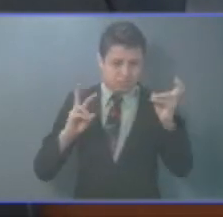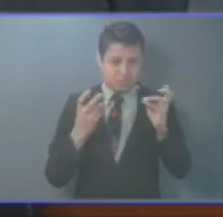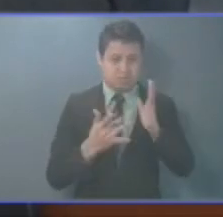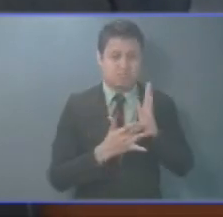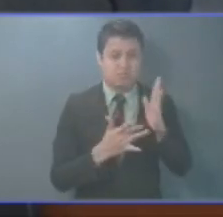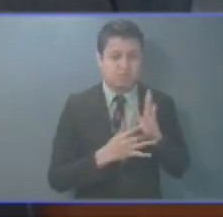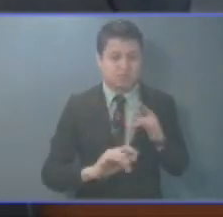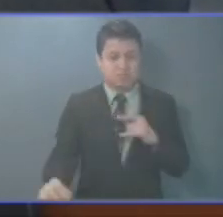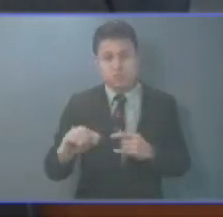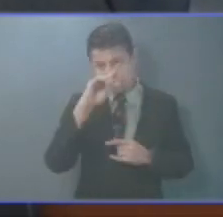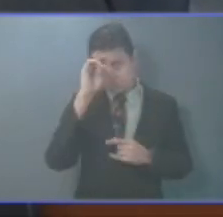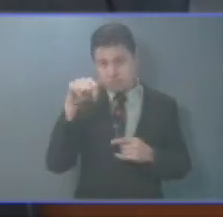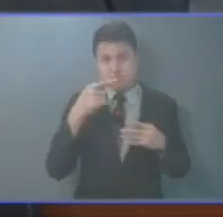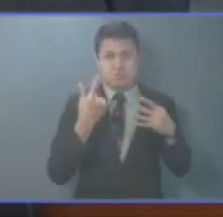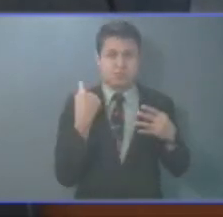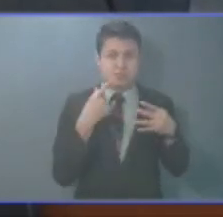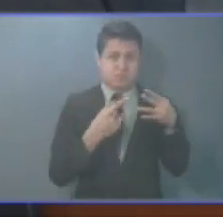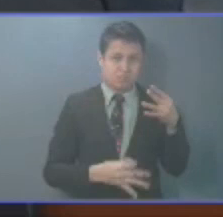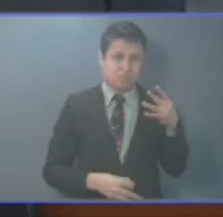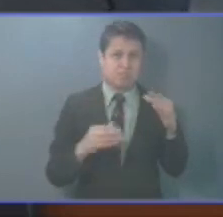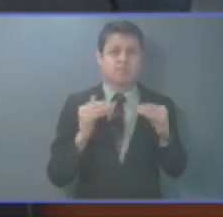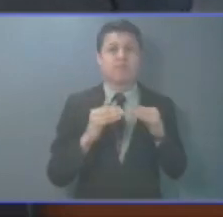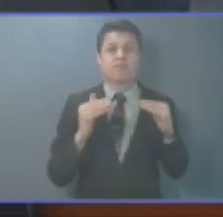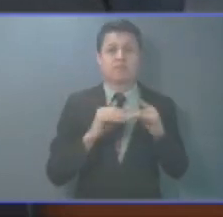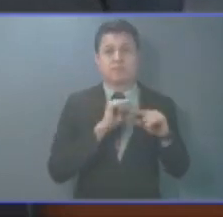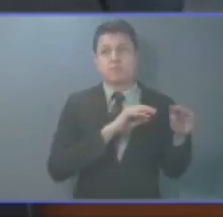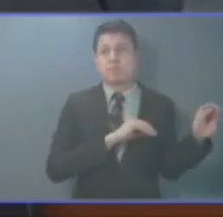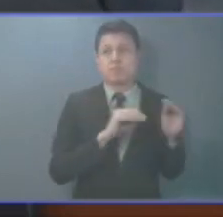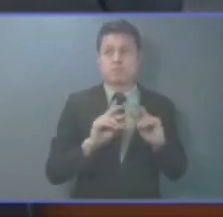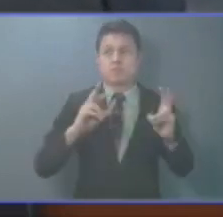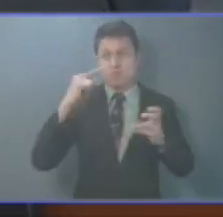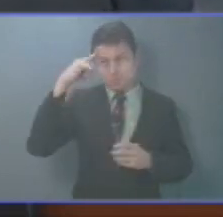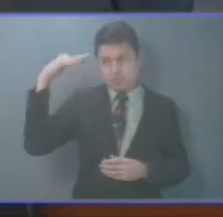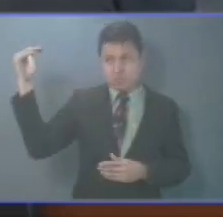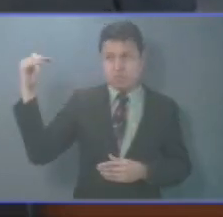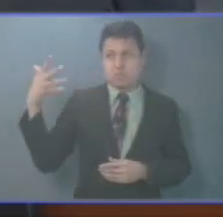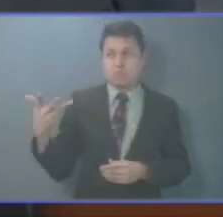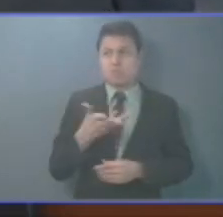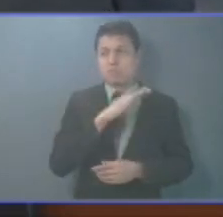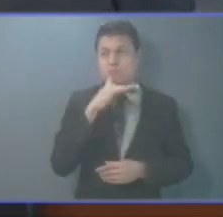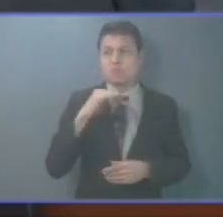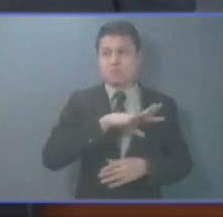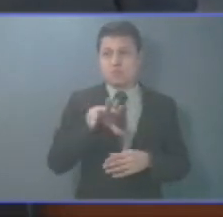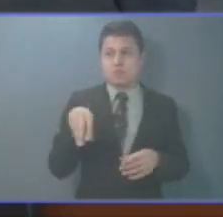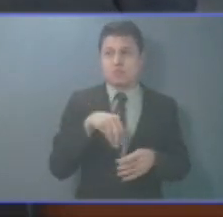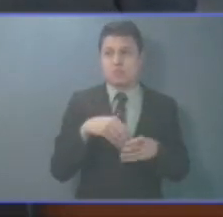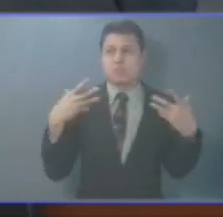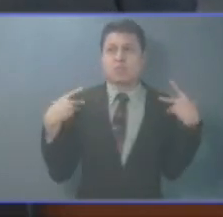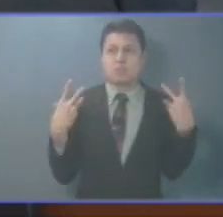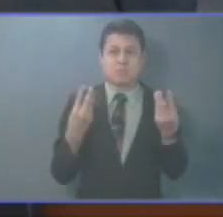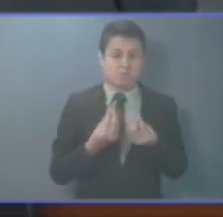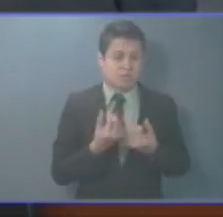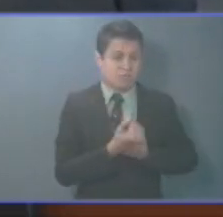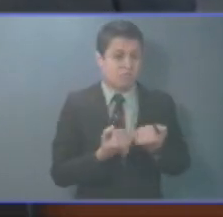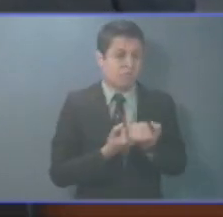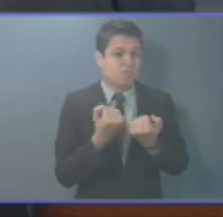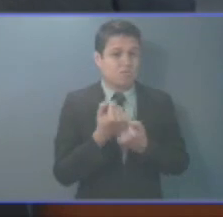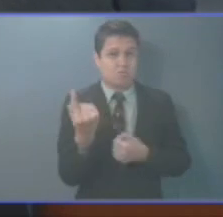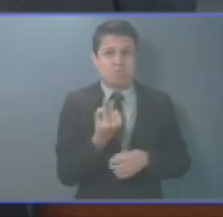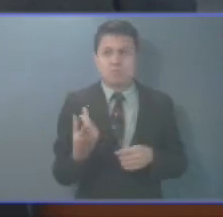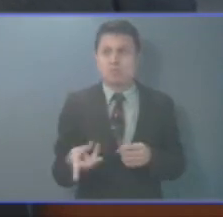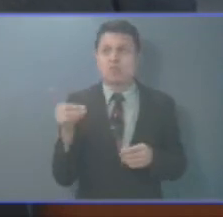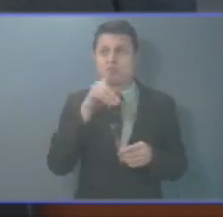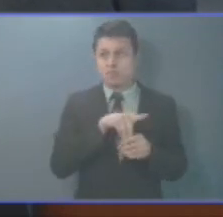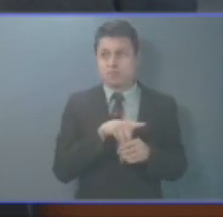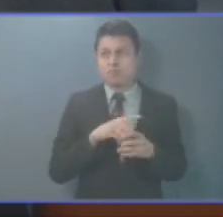facilitar el cumplimiento de la presente ley, así como la implementación de la Política Nacional de Inclusión para las personas con